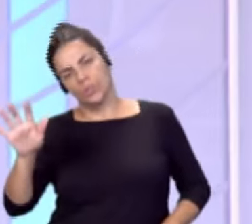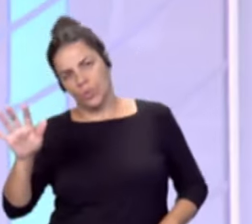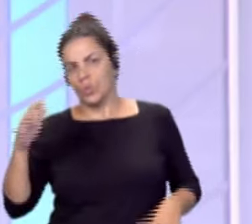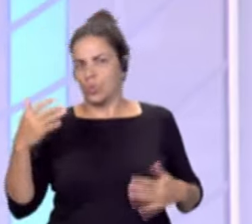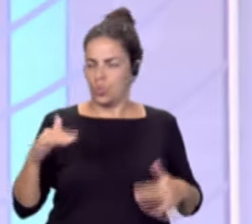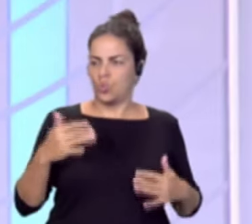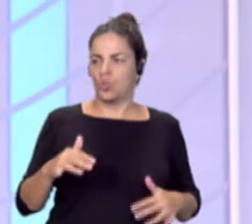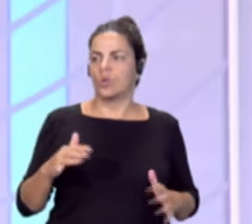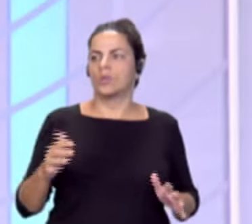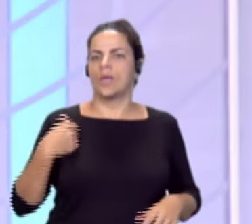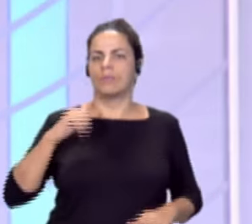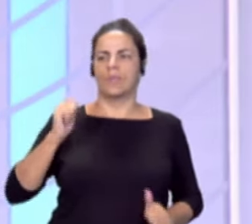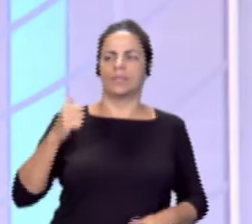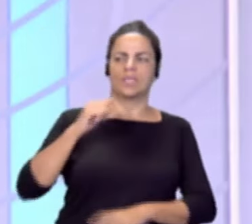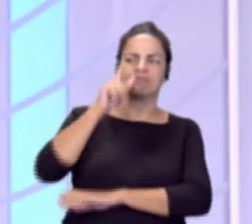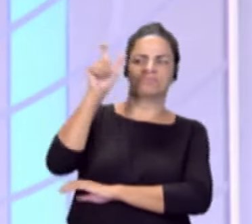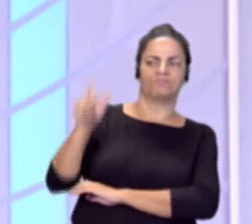empiezan a ponerte en duda.